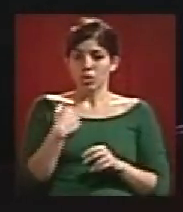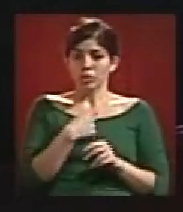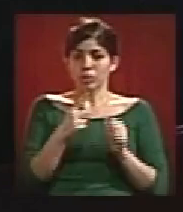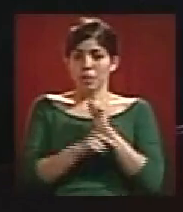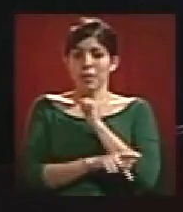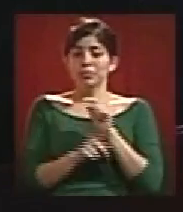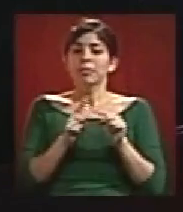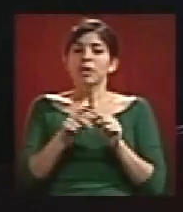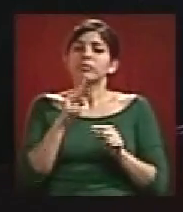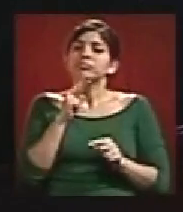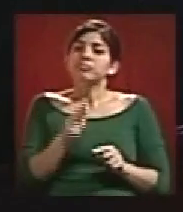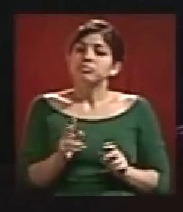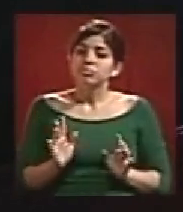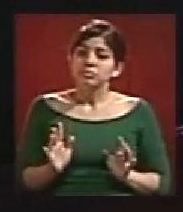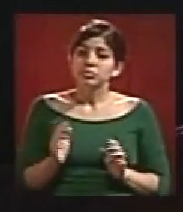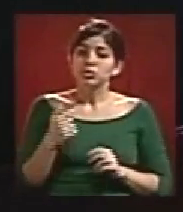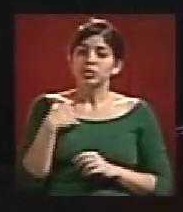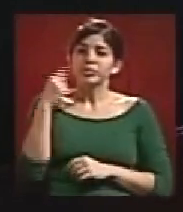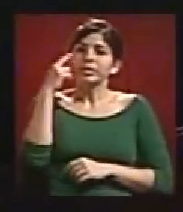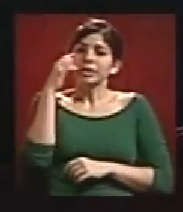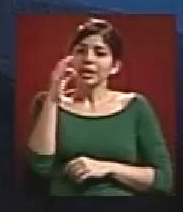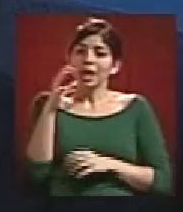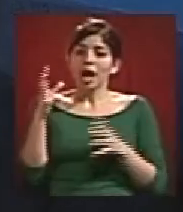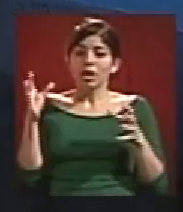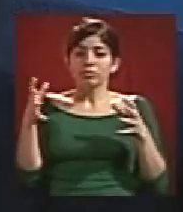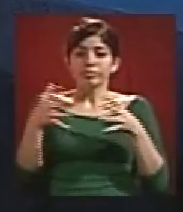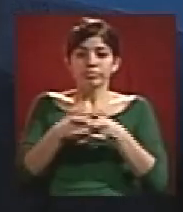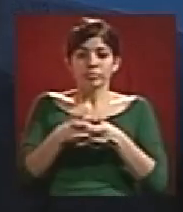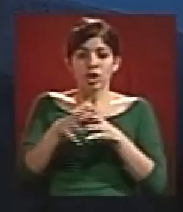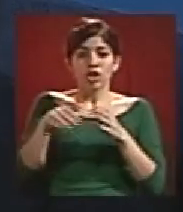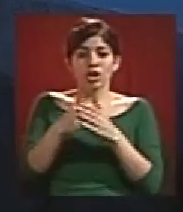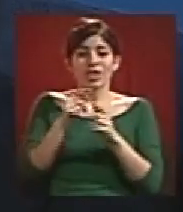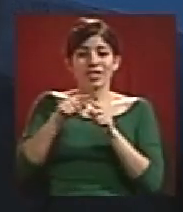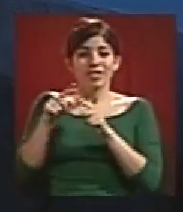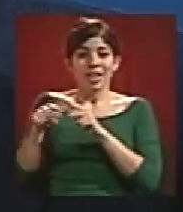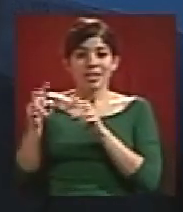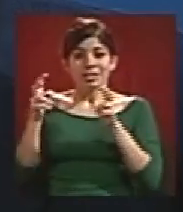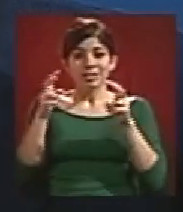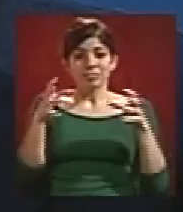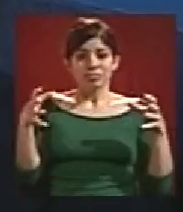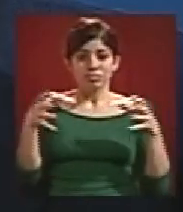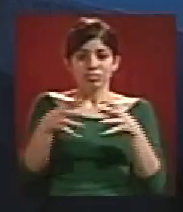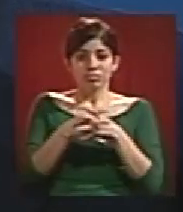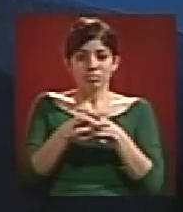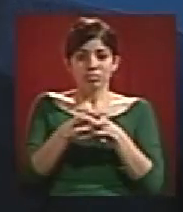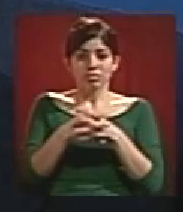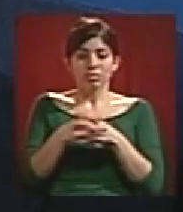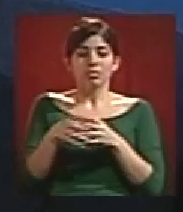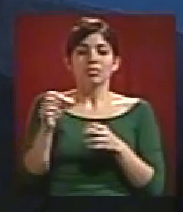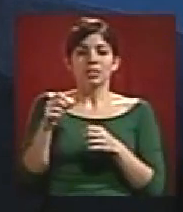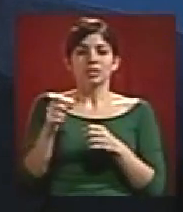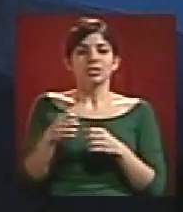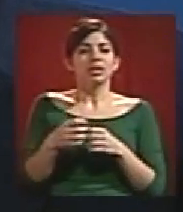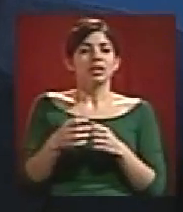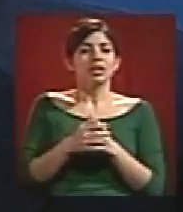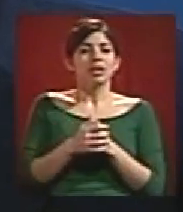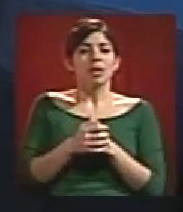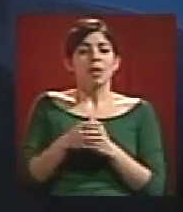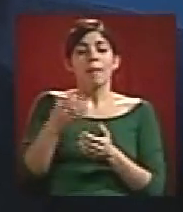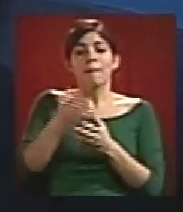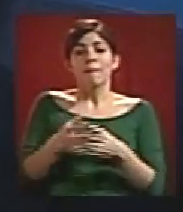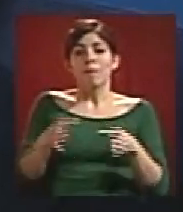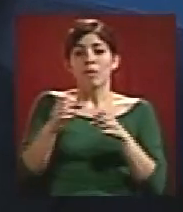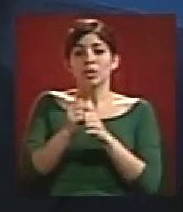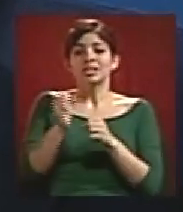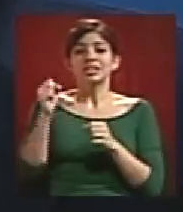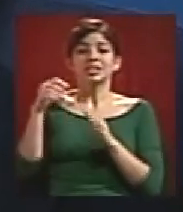cierto es que creo que la combinación de todos estos factores explican bastante el problema severo de expectativas, y como decía Javier, de si las bolsas se van a